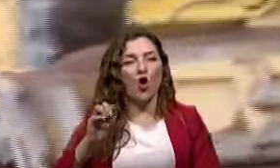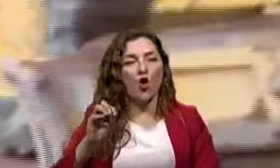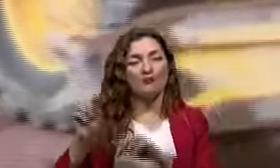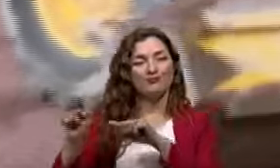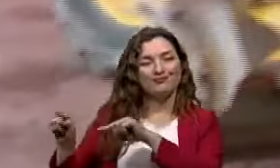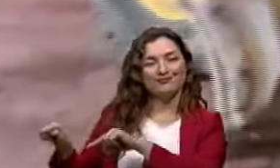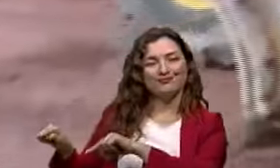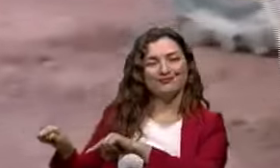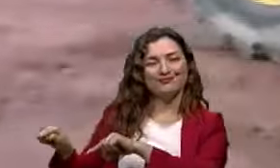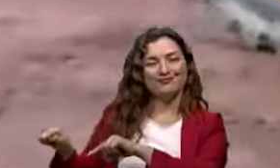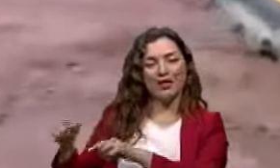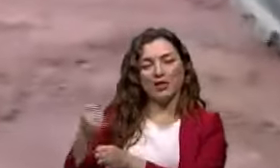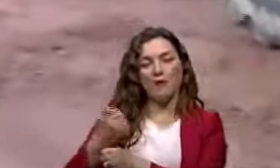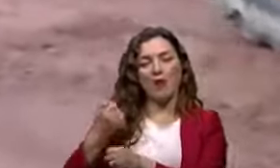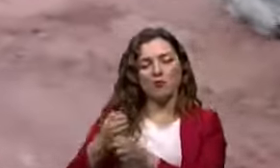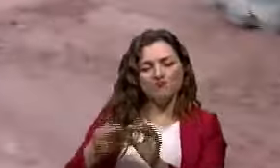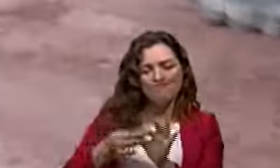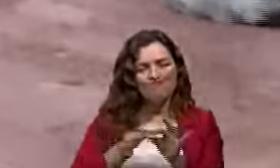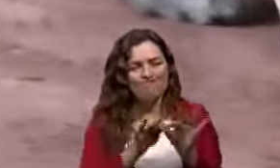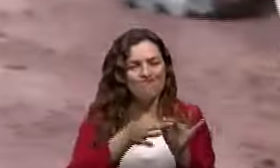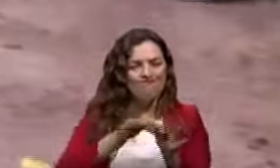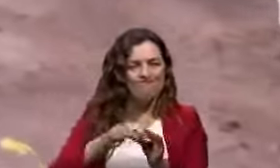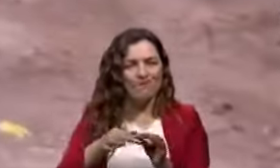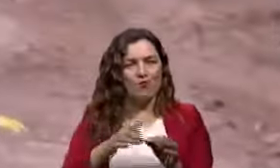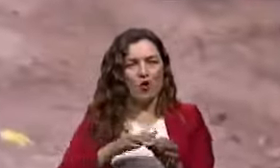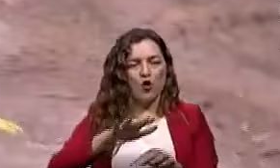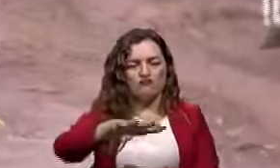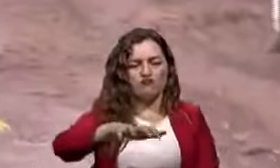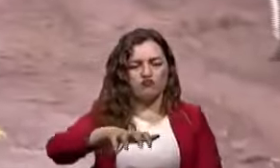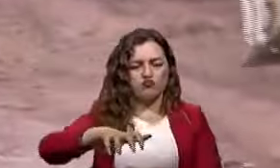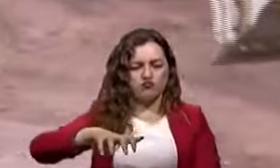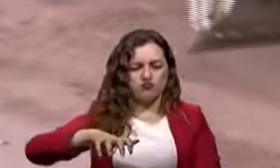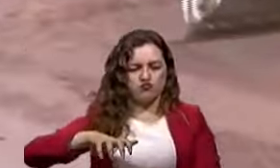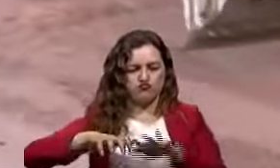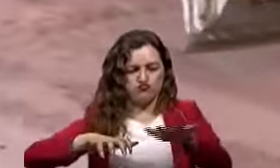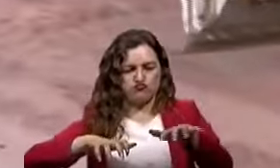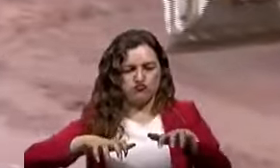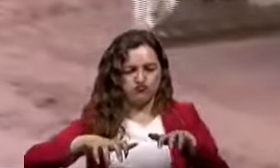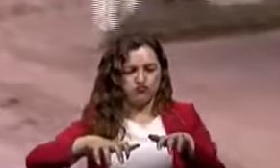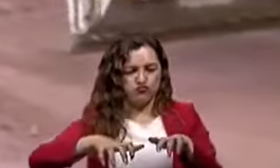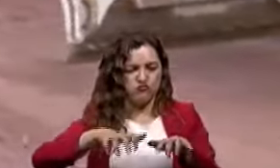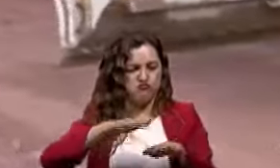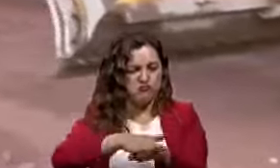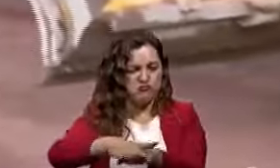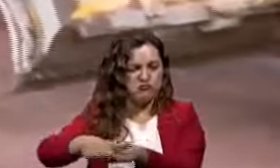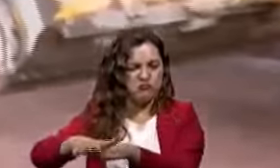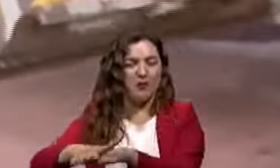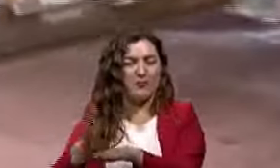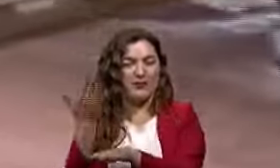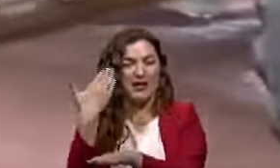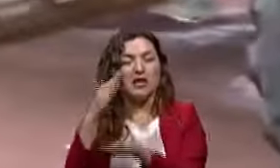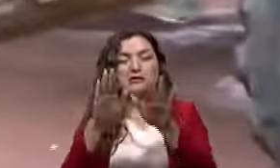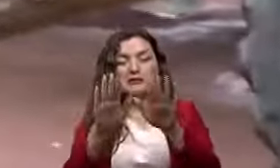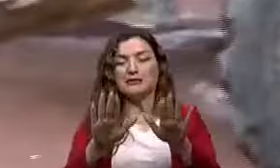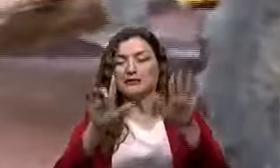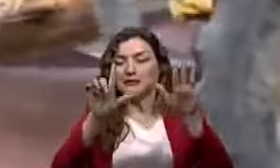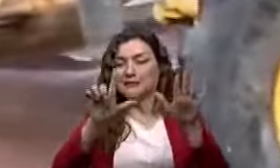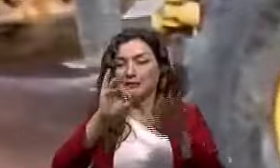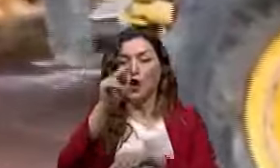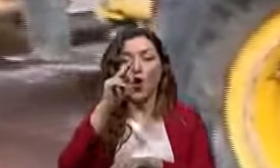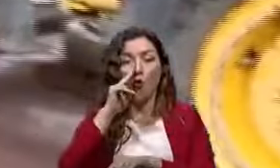mañana ya se están realizando trabajos en esta importante arteria vial. Recordemos que desde el pasado 17, este lunes 17 de